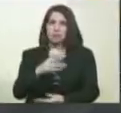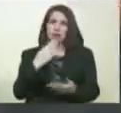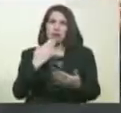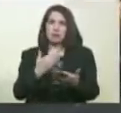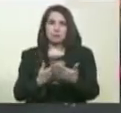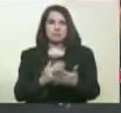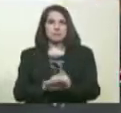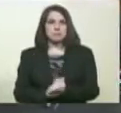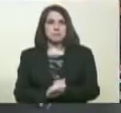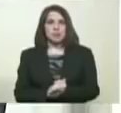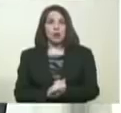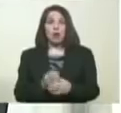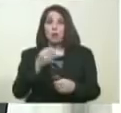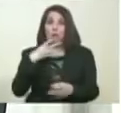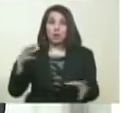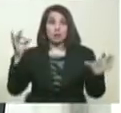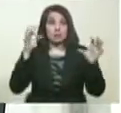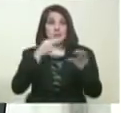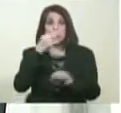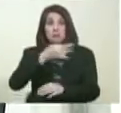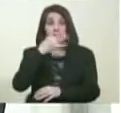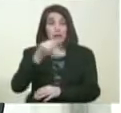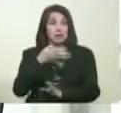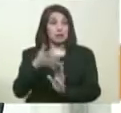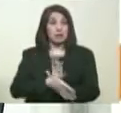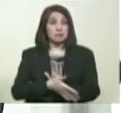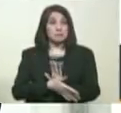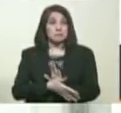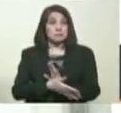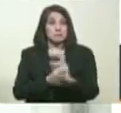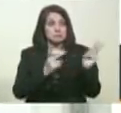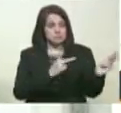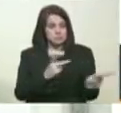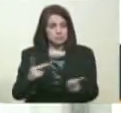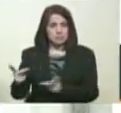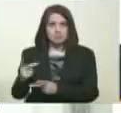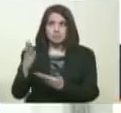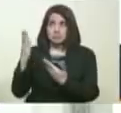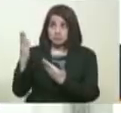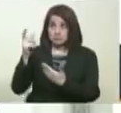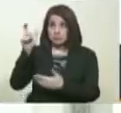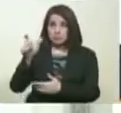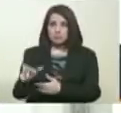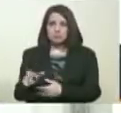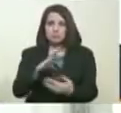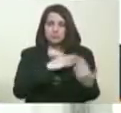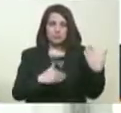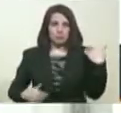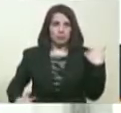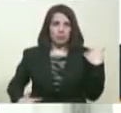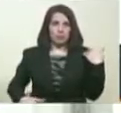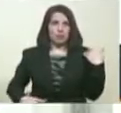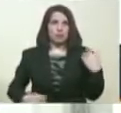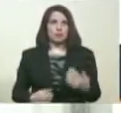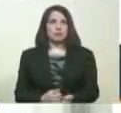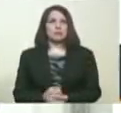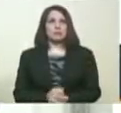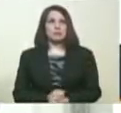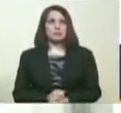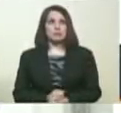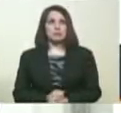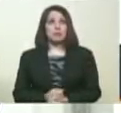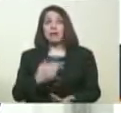Buenas tardes, presidente. Le damos la bienvenida a usted, En primer lugar,